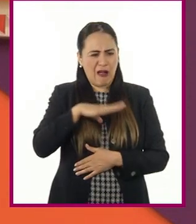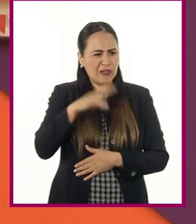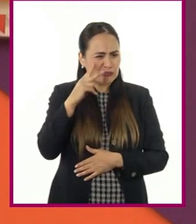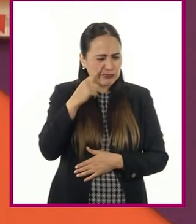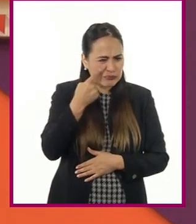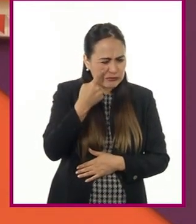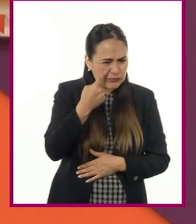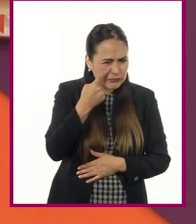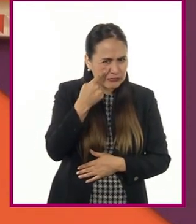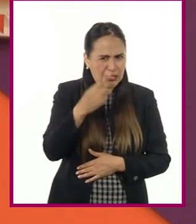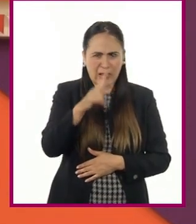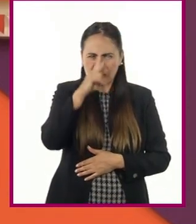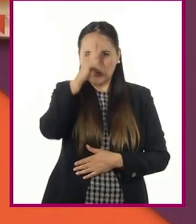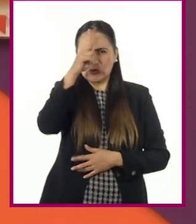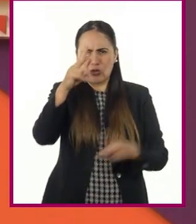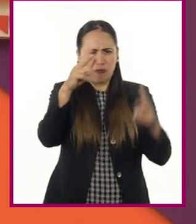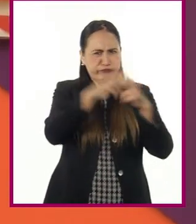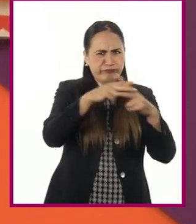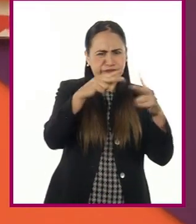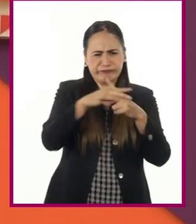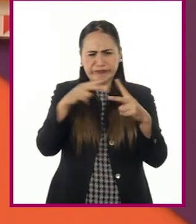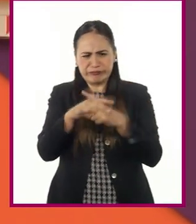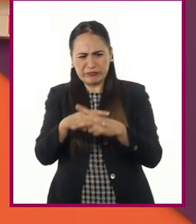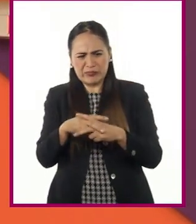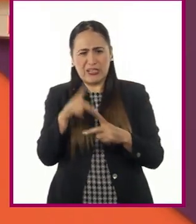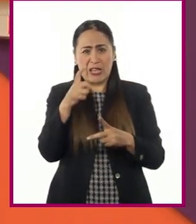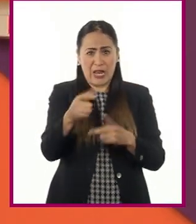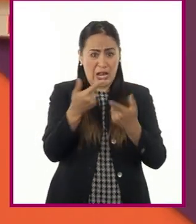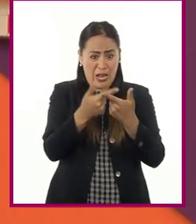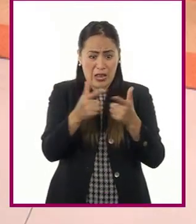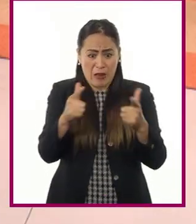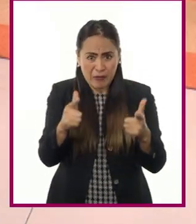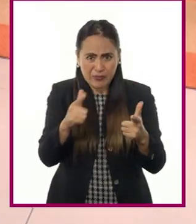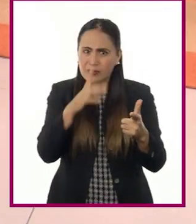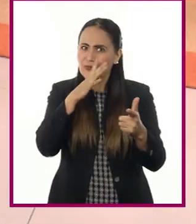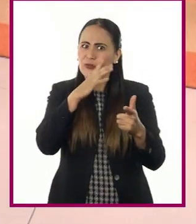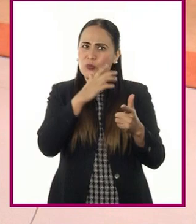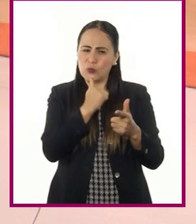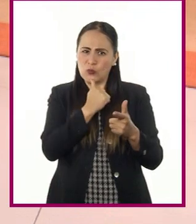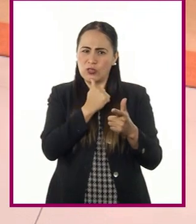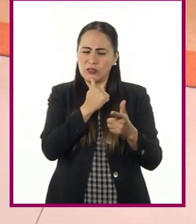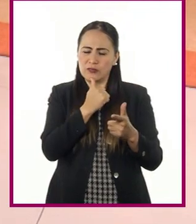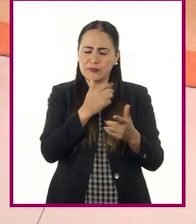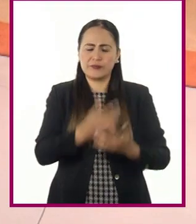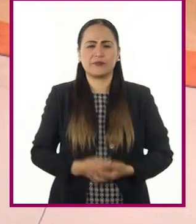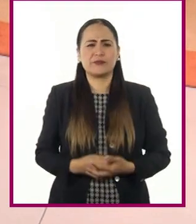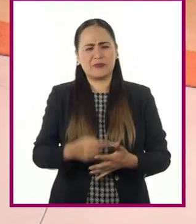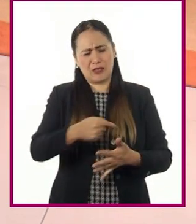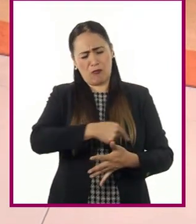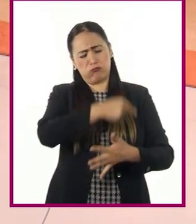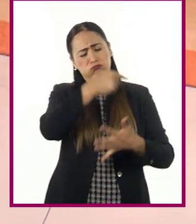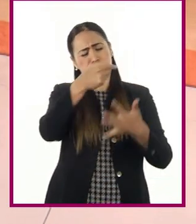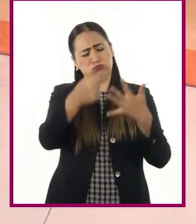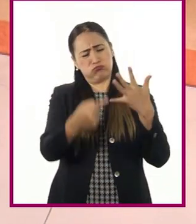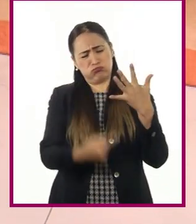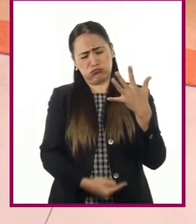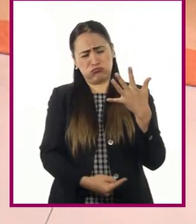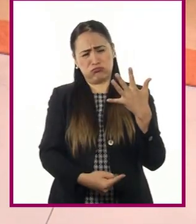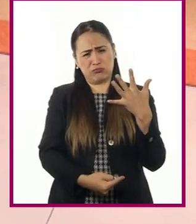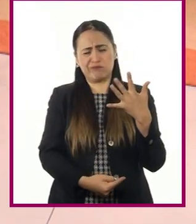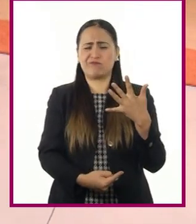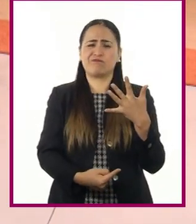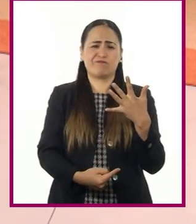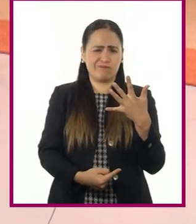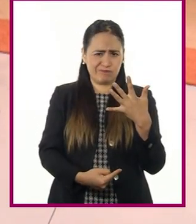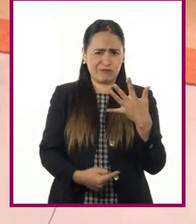que los ponen en riesgo y limitan seriamente su libertad. Todo esto puede crear presiones